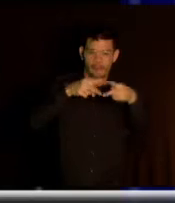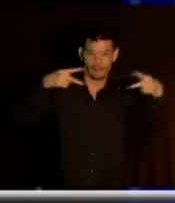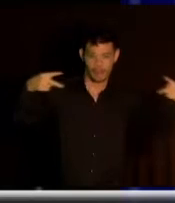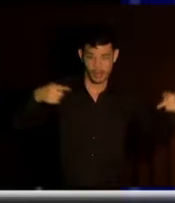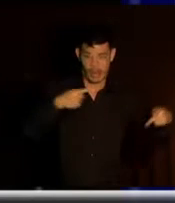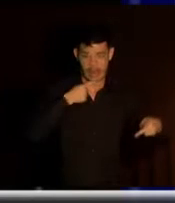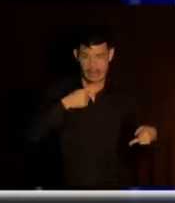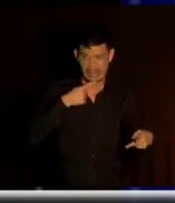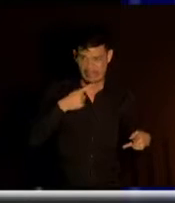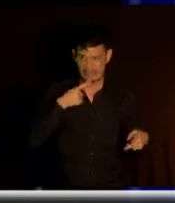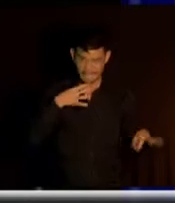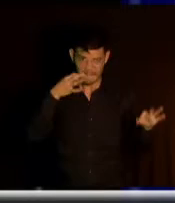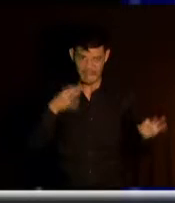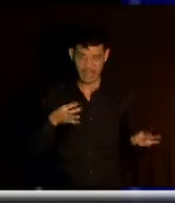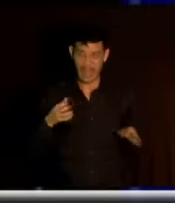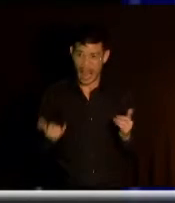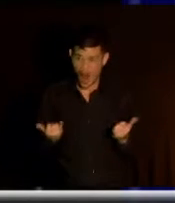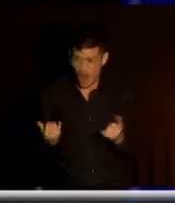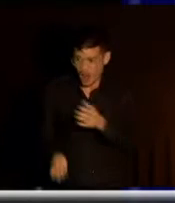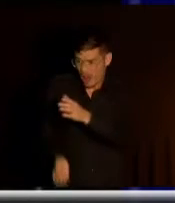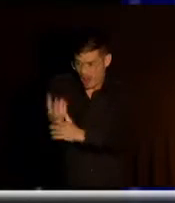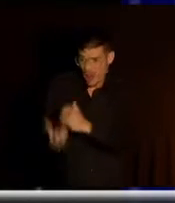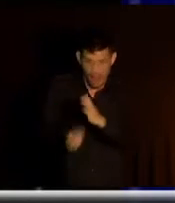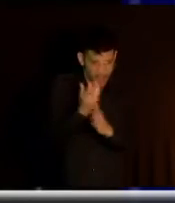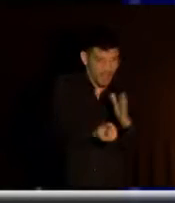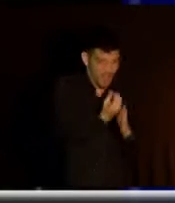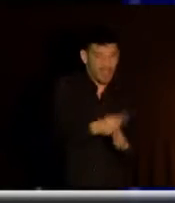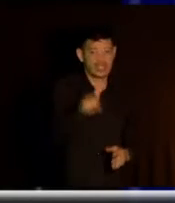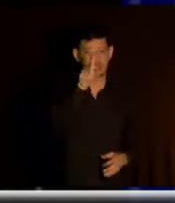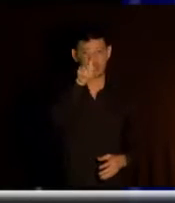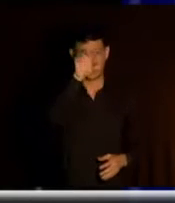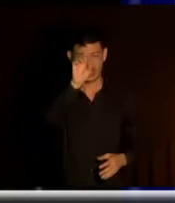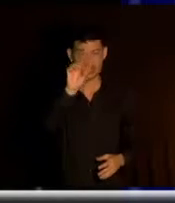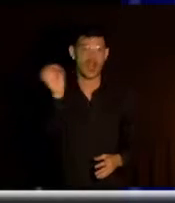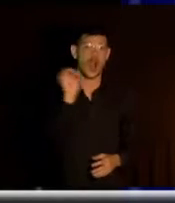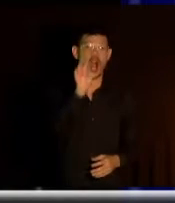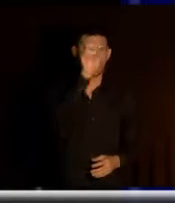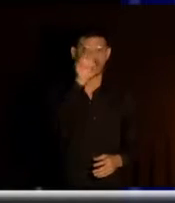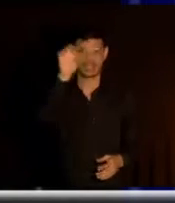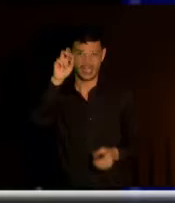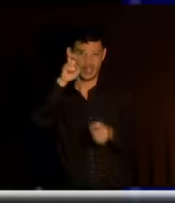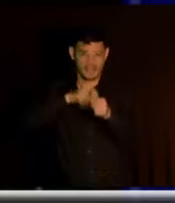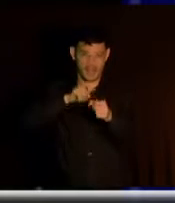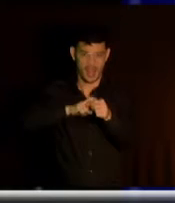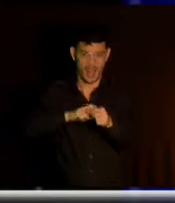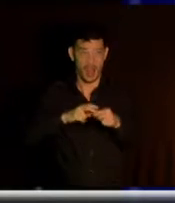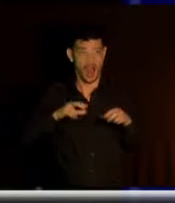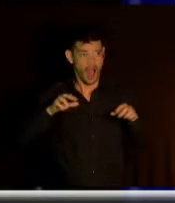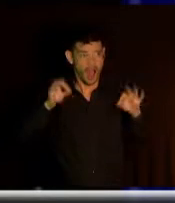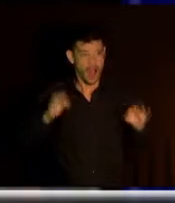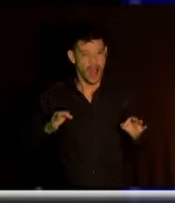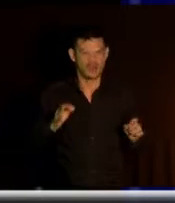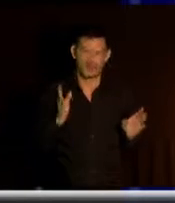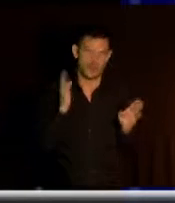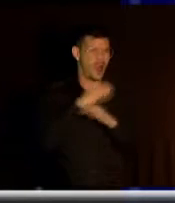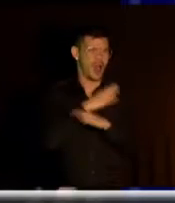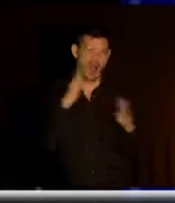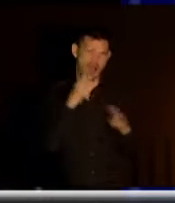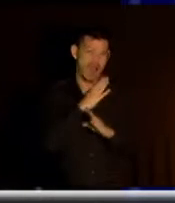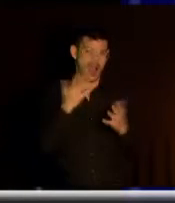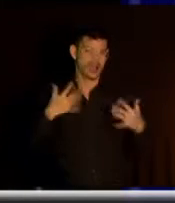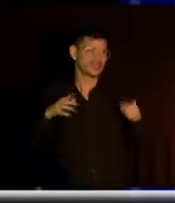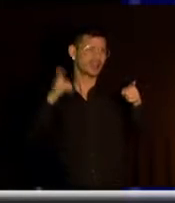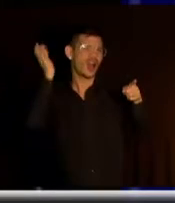70 federaciones deportivas. Ya Juan Pablo lo manifestó. Lo ideal. Lo ideal sería que en un momento tuviéramos 50,